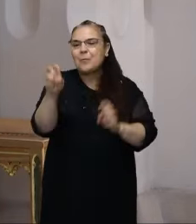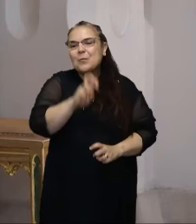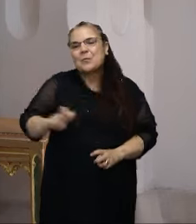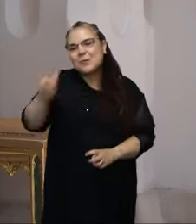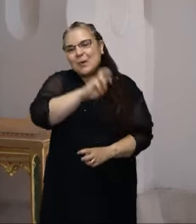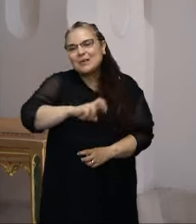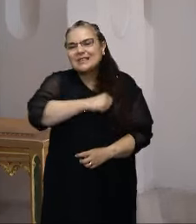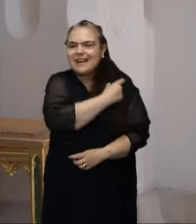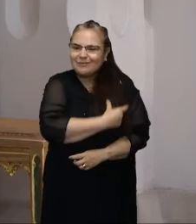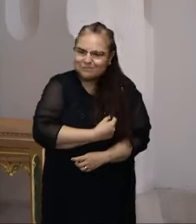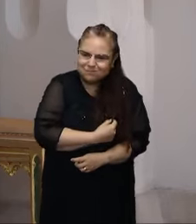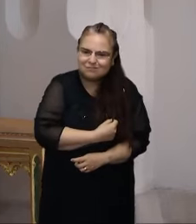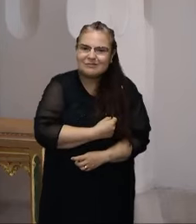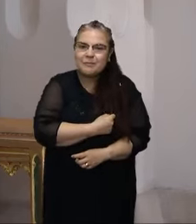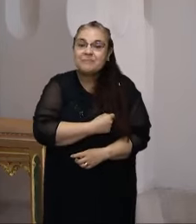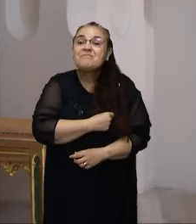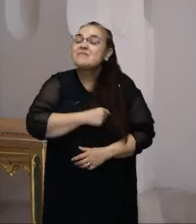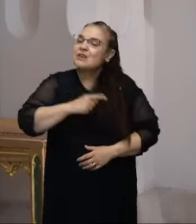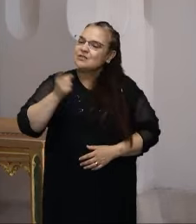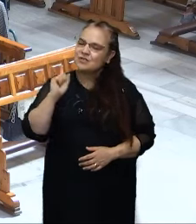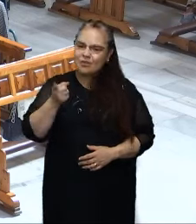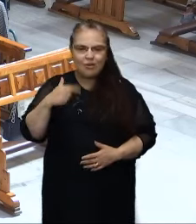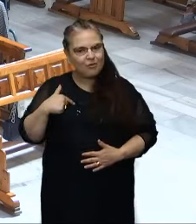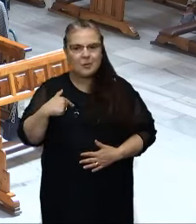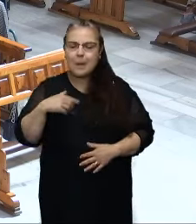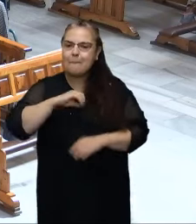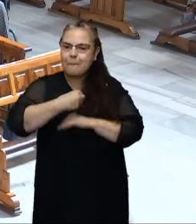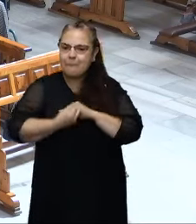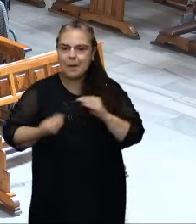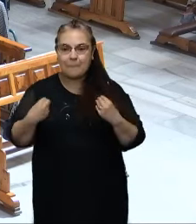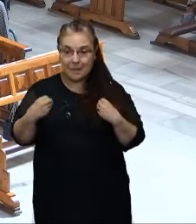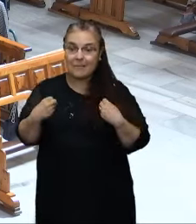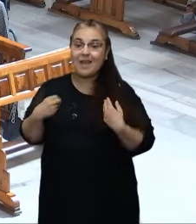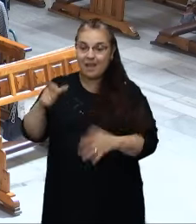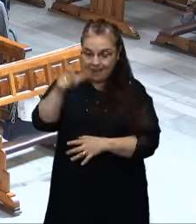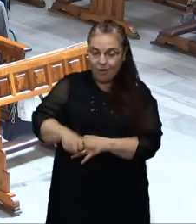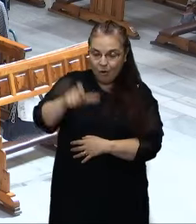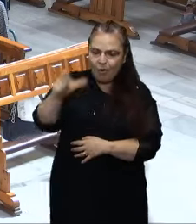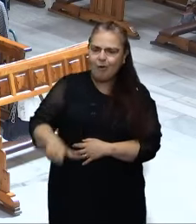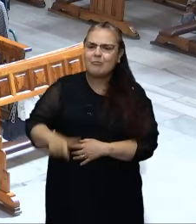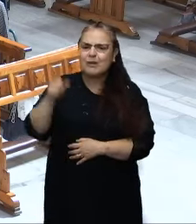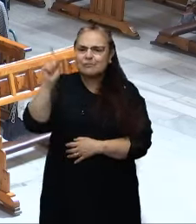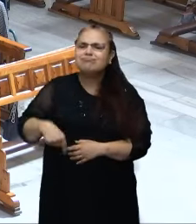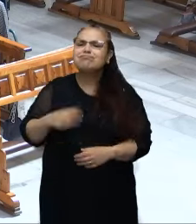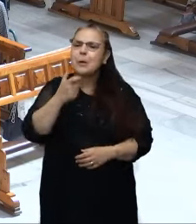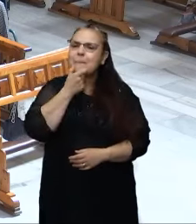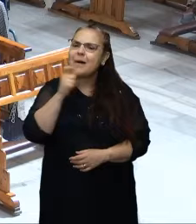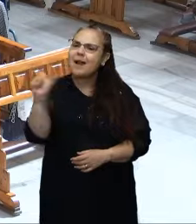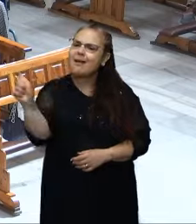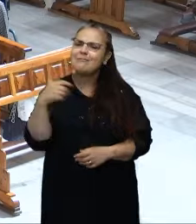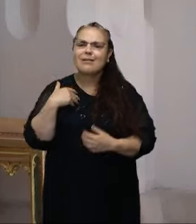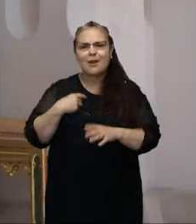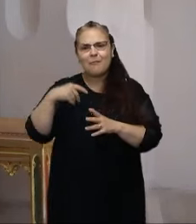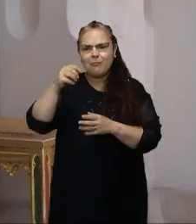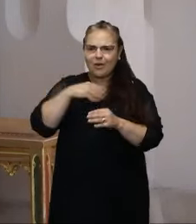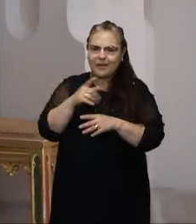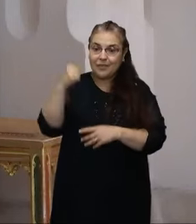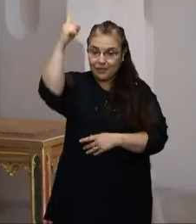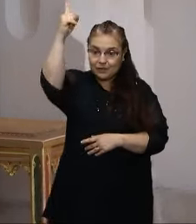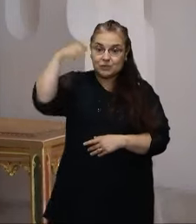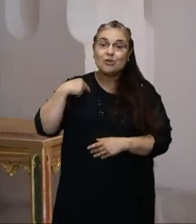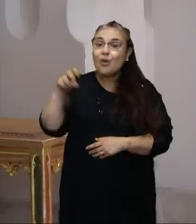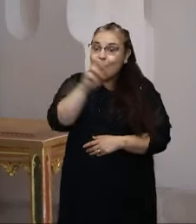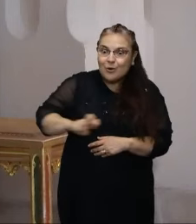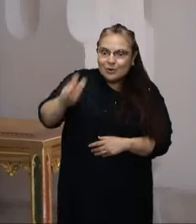corazón. No solo de pan vive el hombre, sino de toda palabra que sale de la boca de Dios. Te busco de